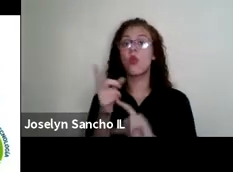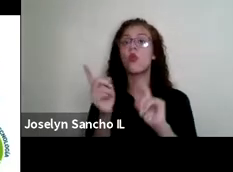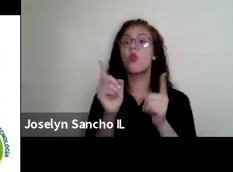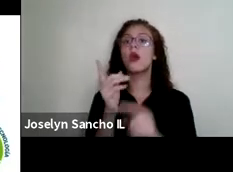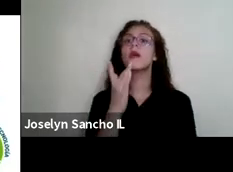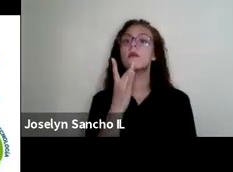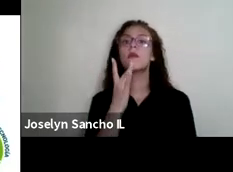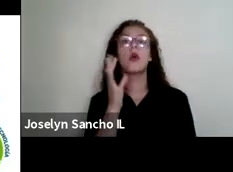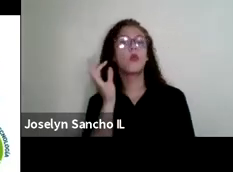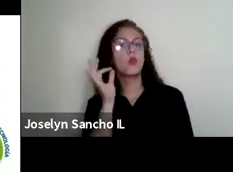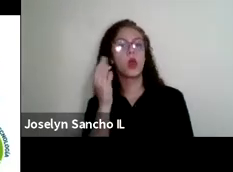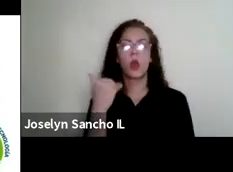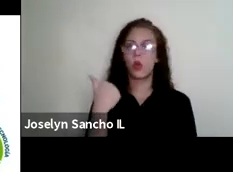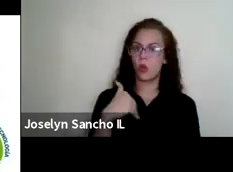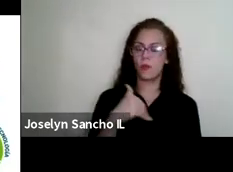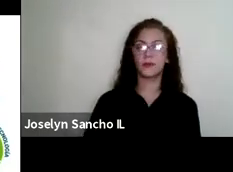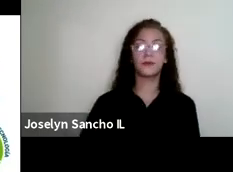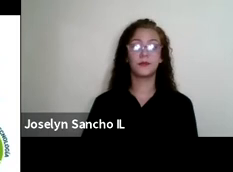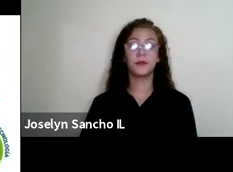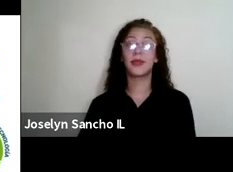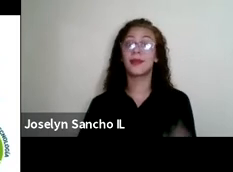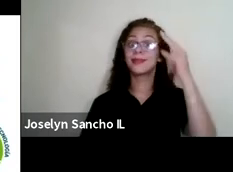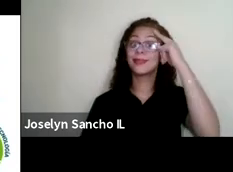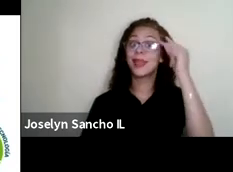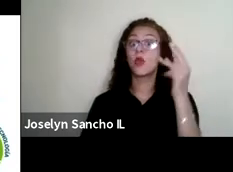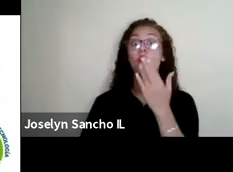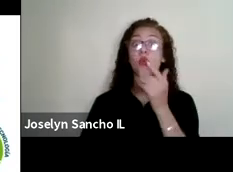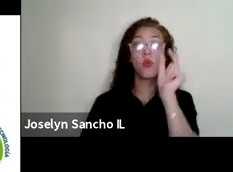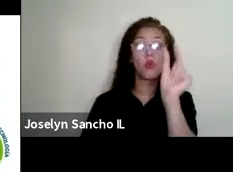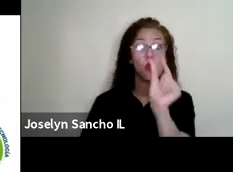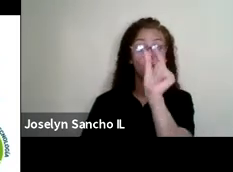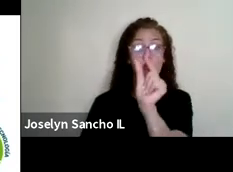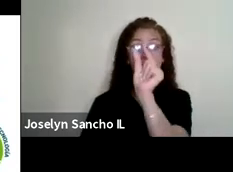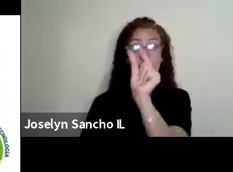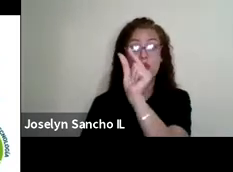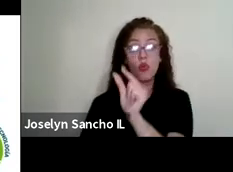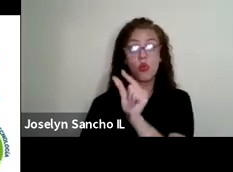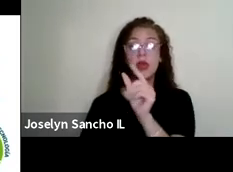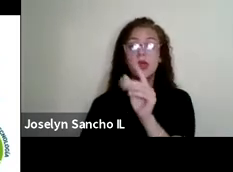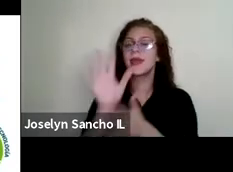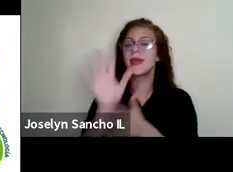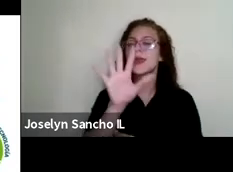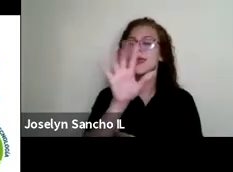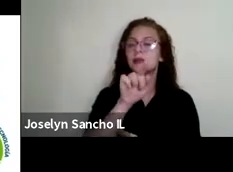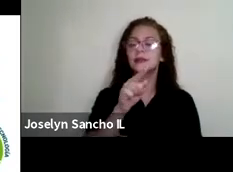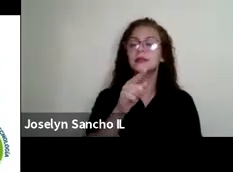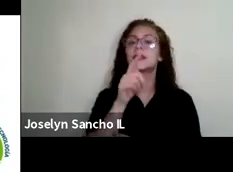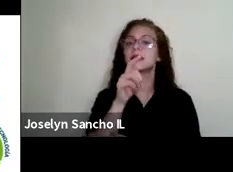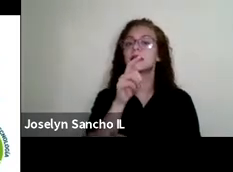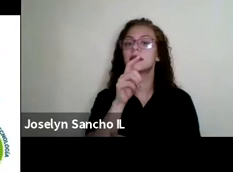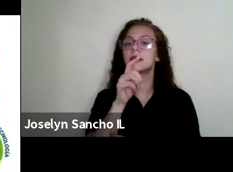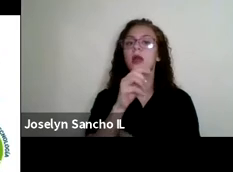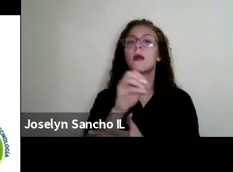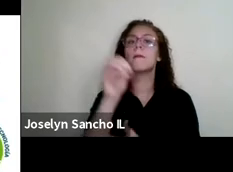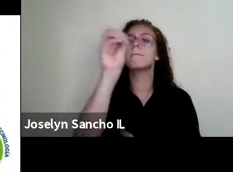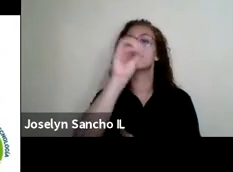de mujeres y varones. En negro están, o en gris, se encuentran los